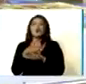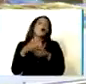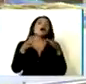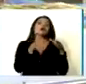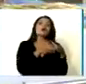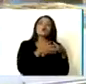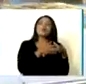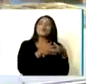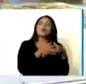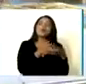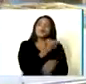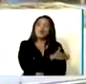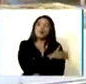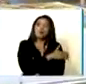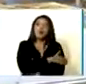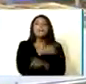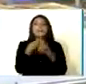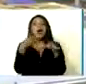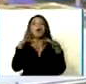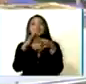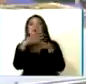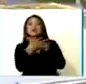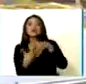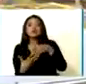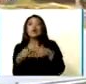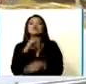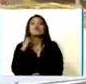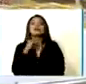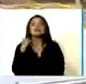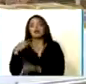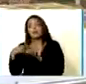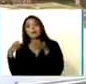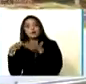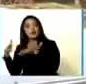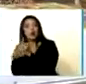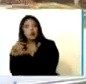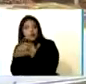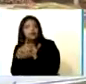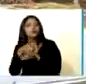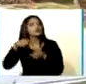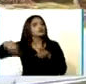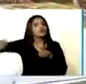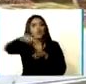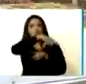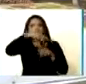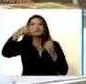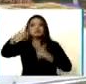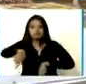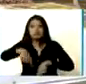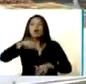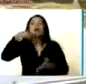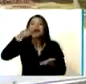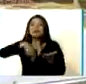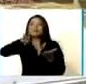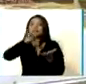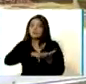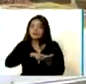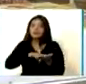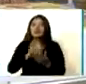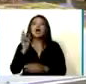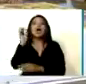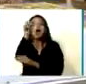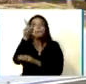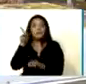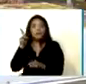el Vaticano, UNASUR y todos los acompañantes internacionales, a repetir las elecciones en el estado Amazonas. Y obviamente, si